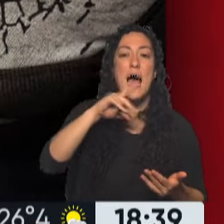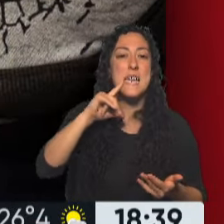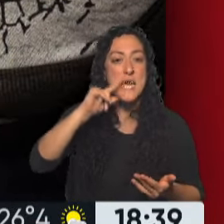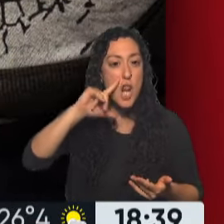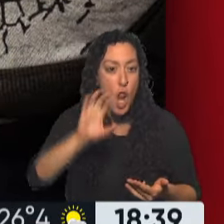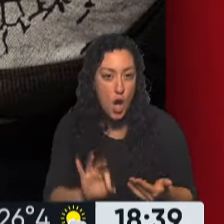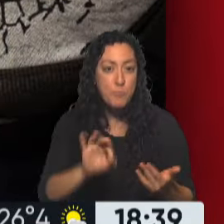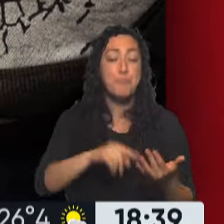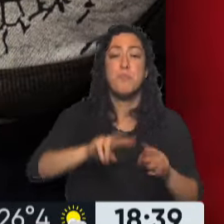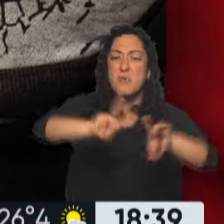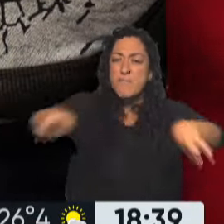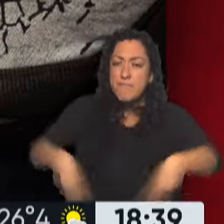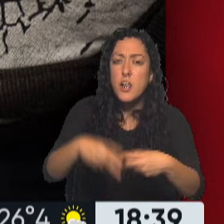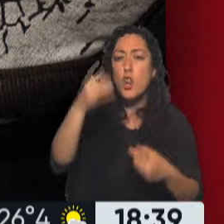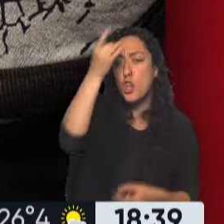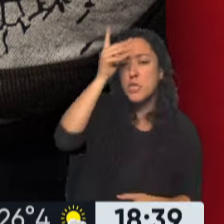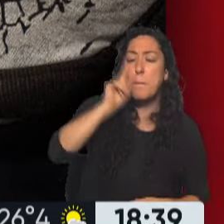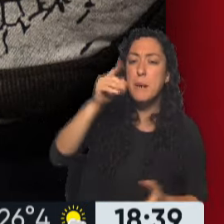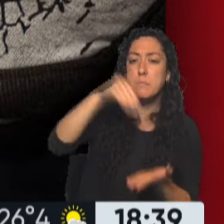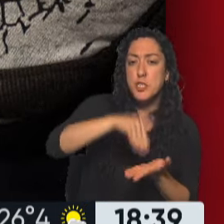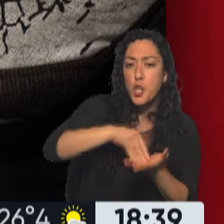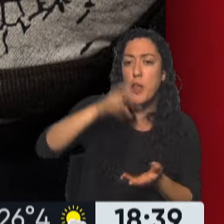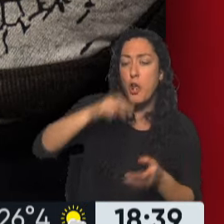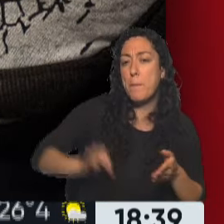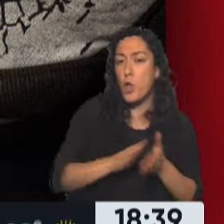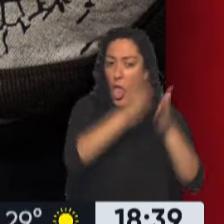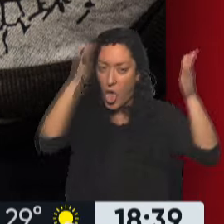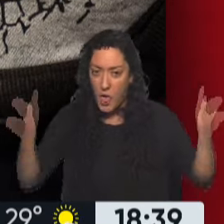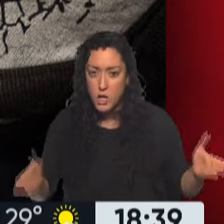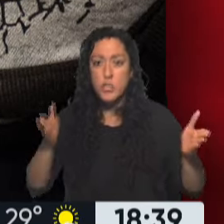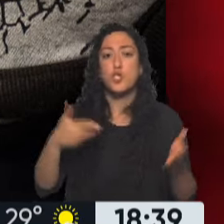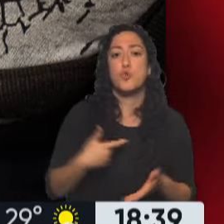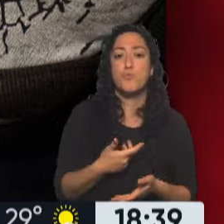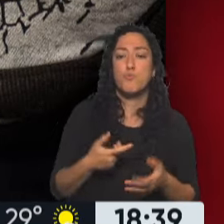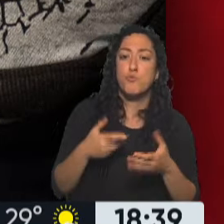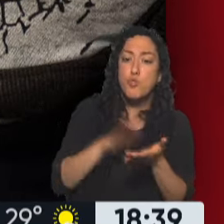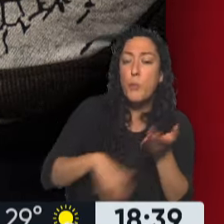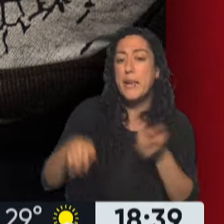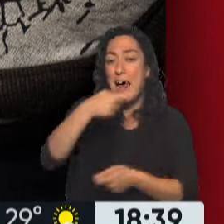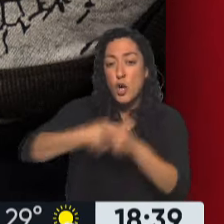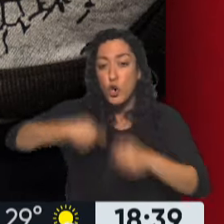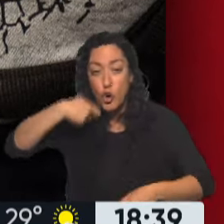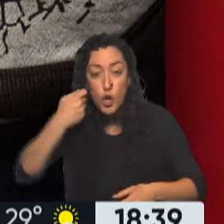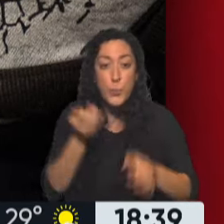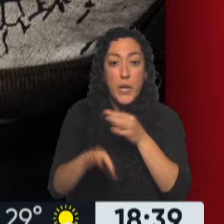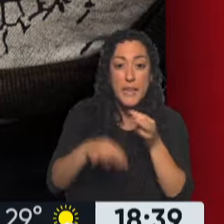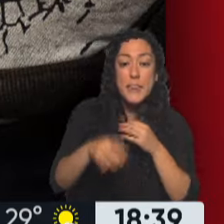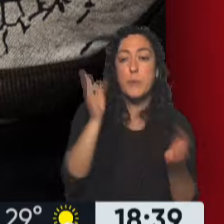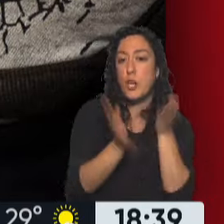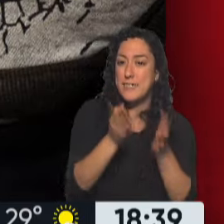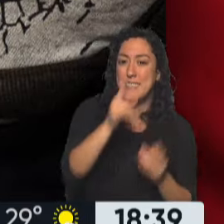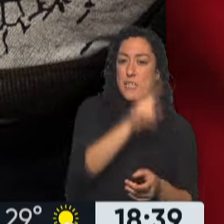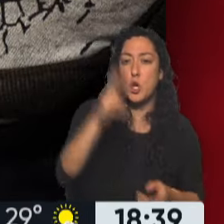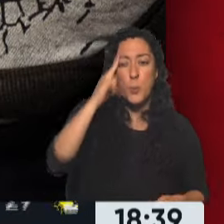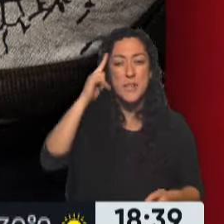Las ganancias, alrededor de más de 12.000 millones de dólares anuales. La violencia asociada al narcotráfico genera más de